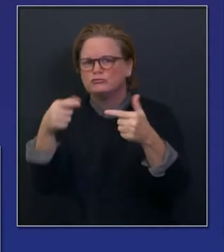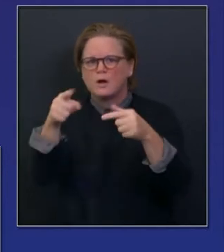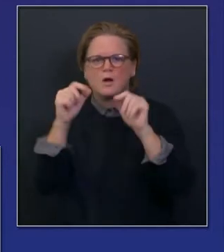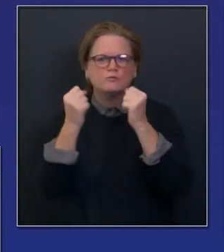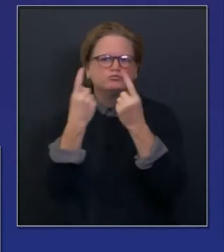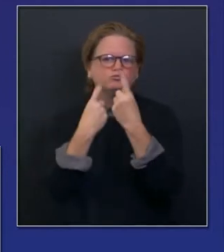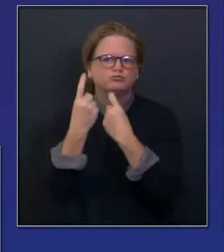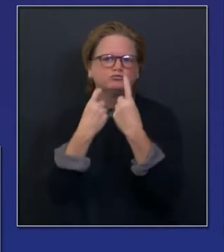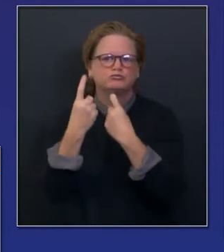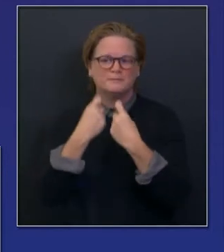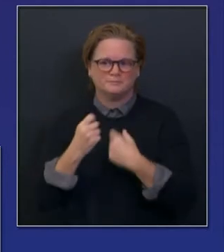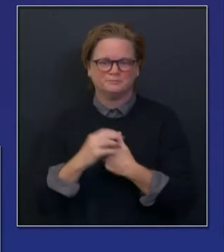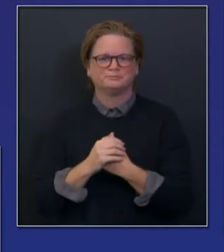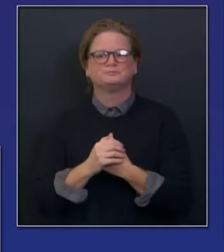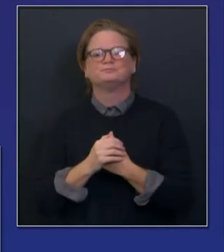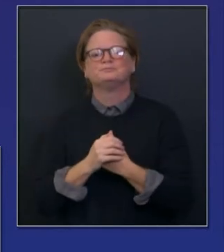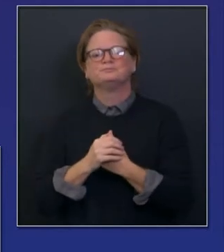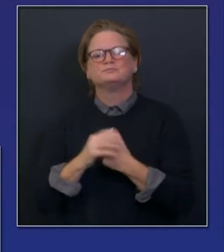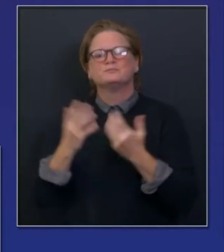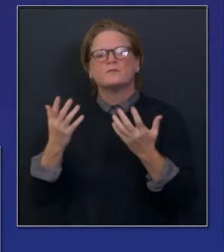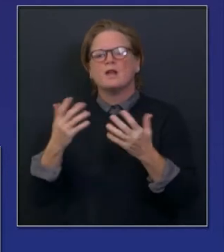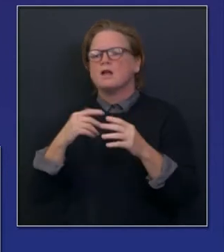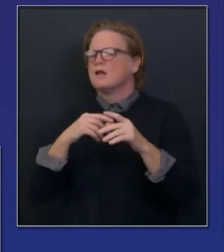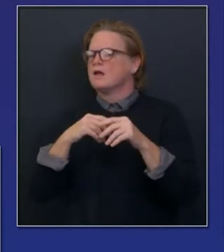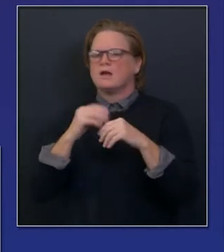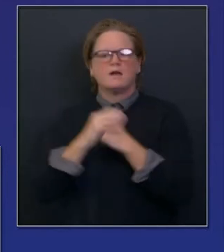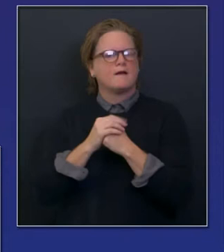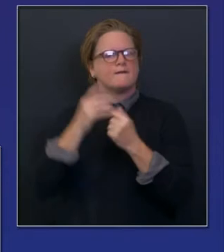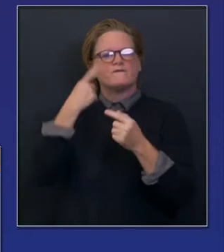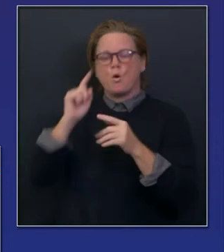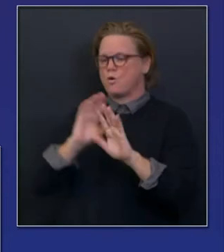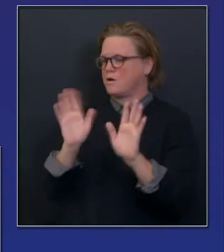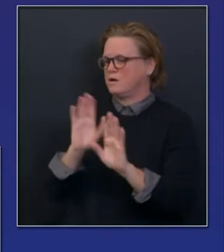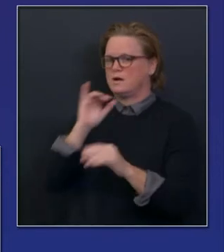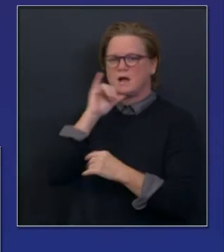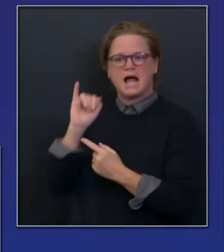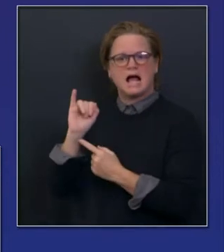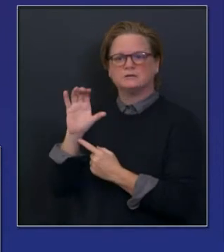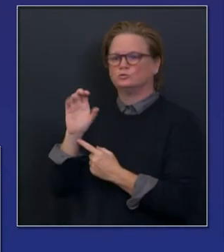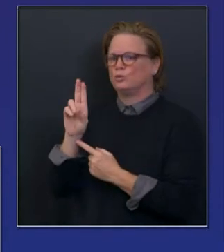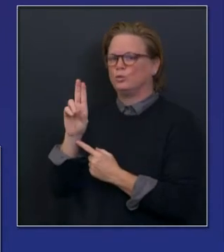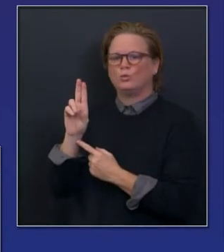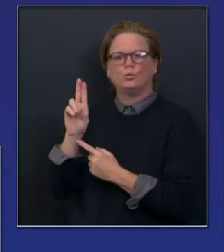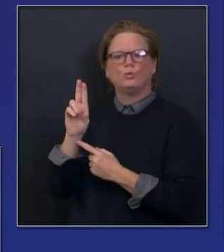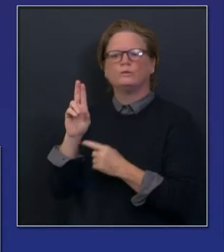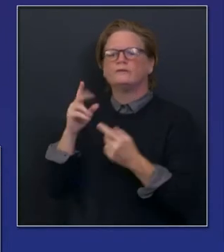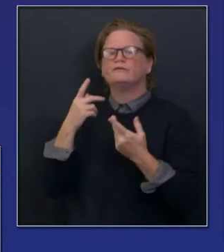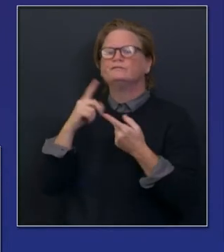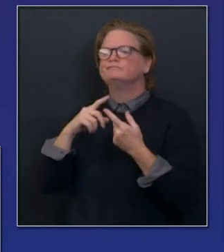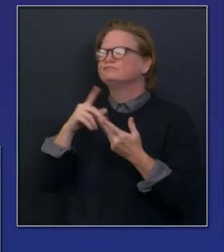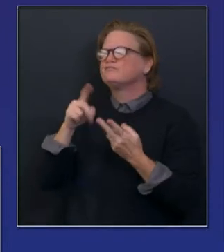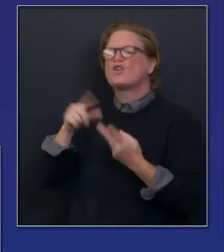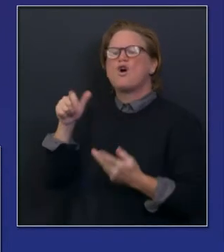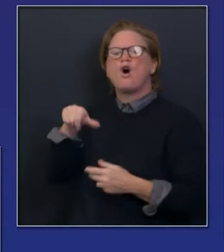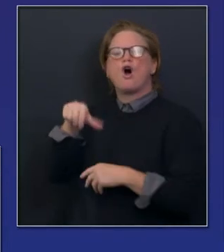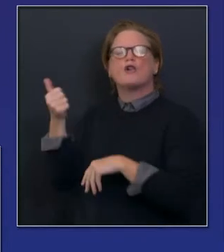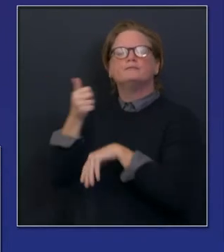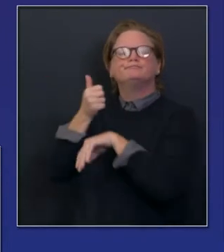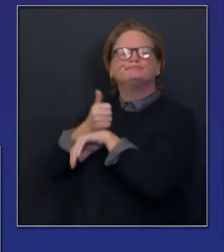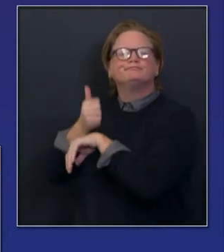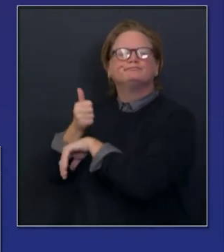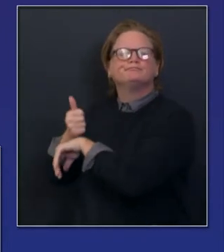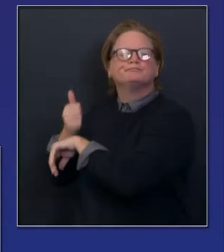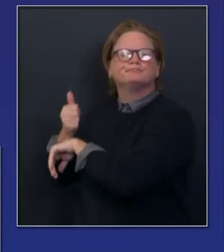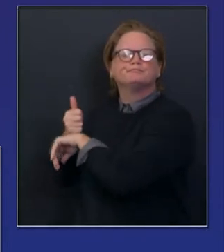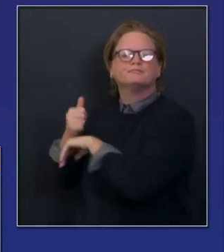Dr. Galley. Actualmente, para pacientes no en unidades de cuidado intensivo,